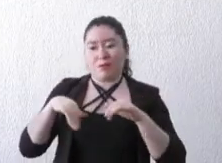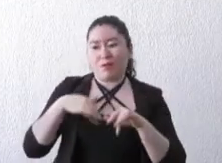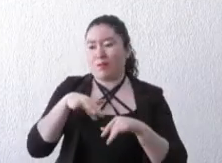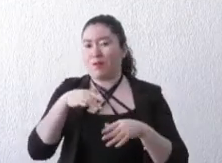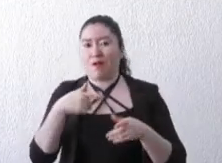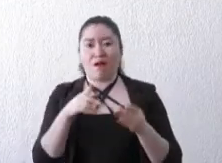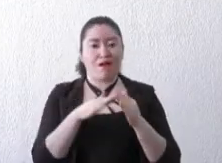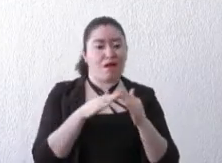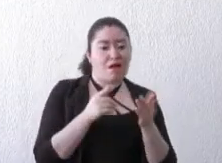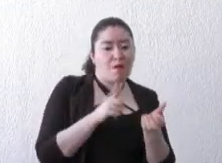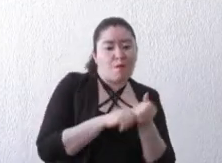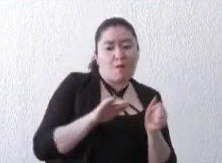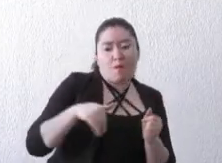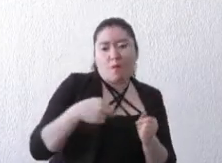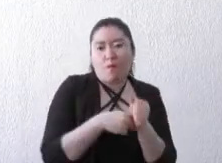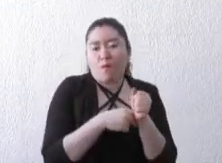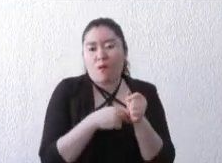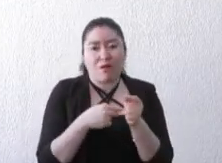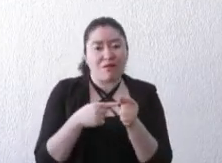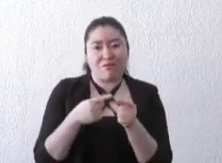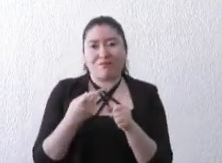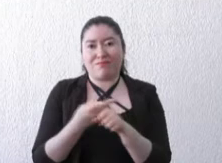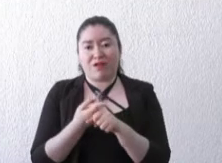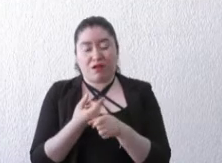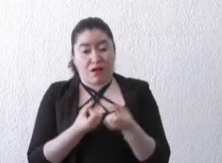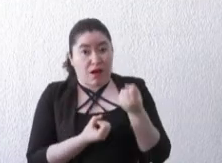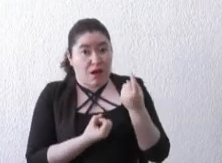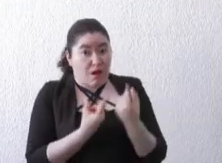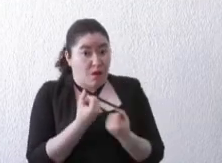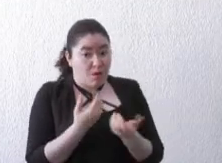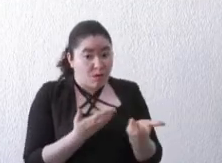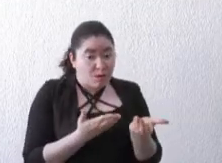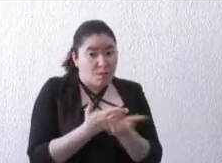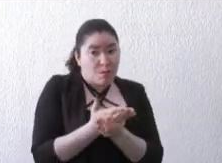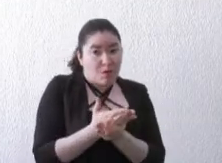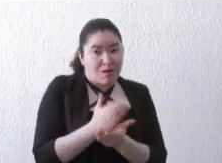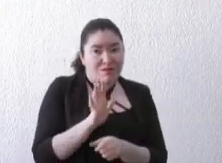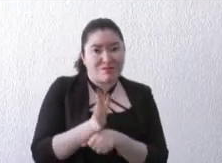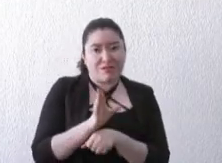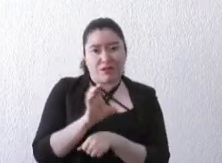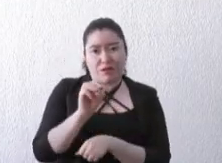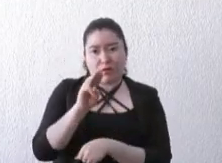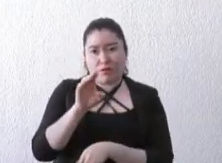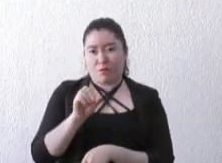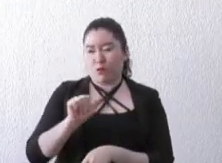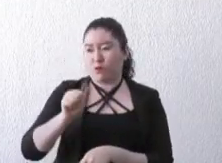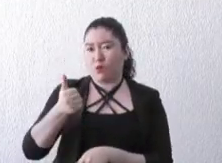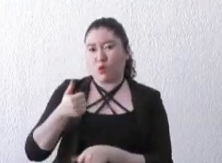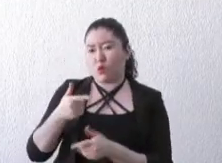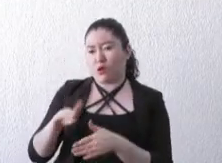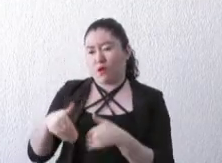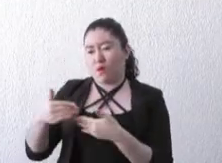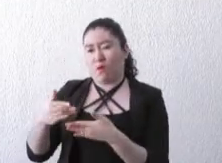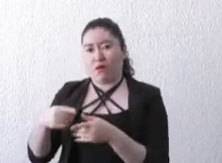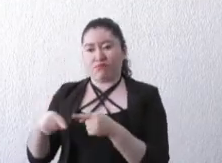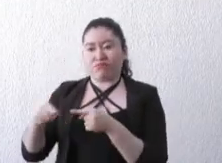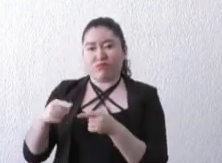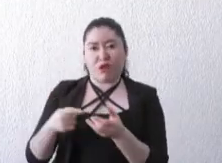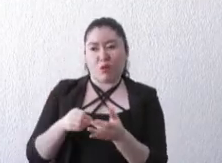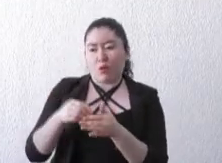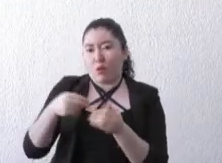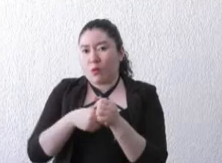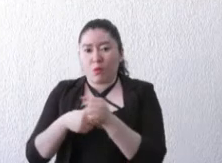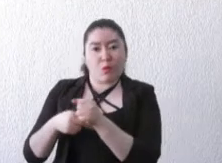el Cinecosmos, y otros pues, se pudrieron en casas aledañas que crecieron así, y así pudieron